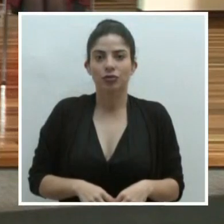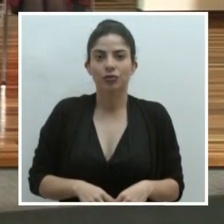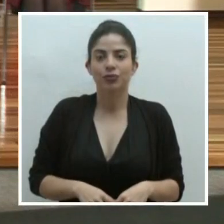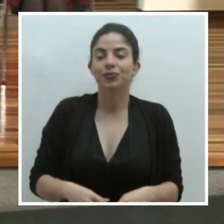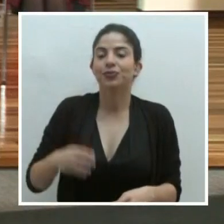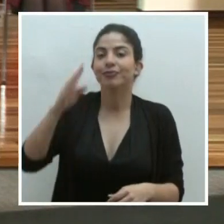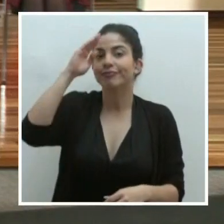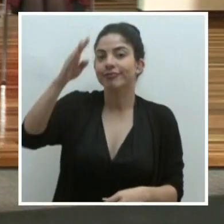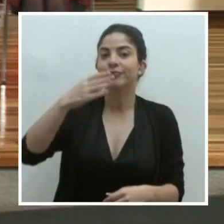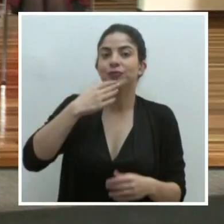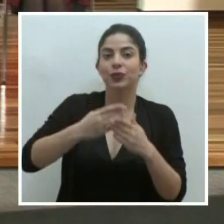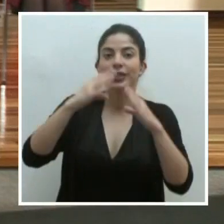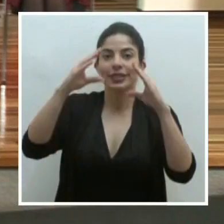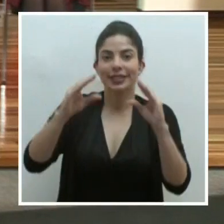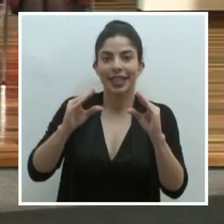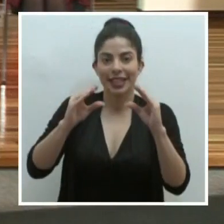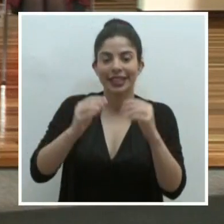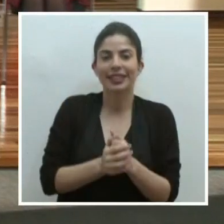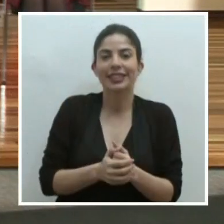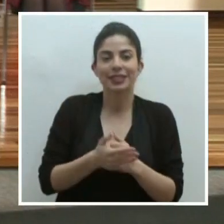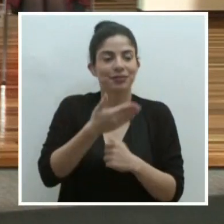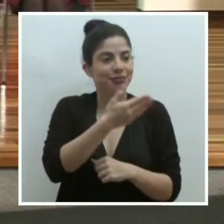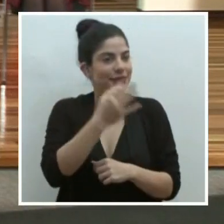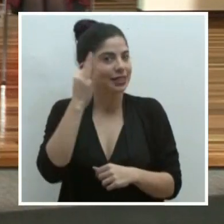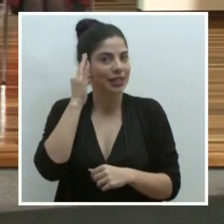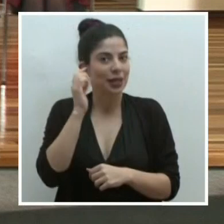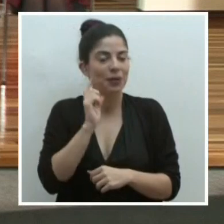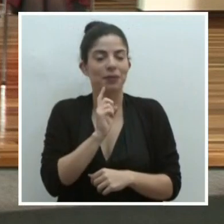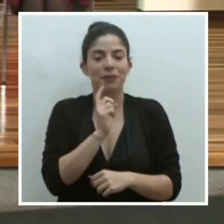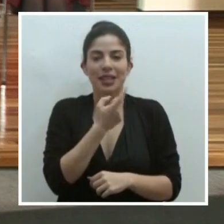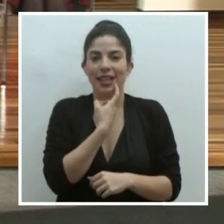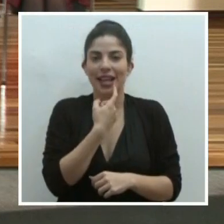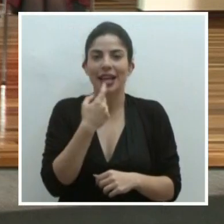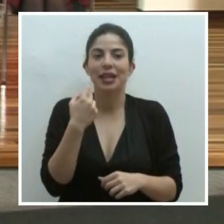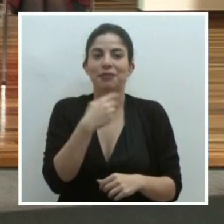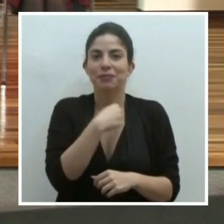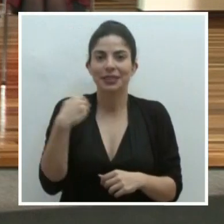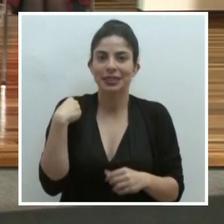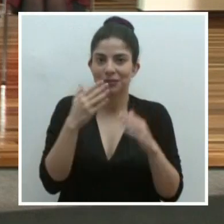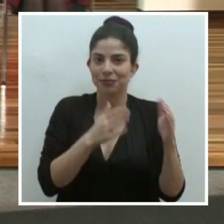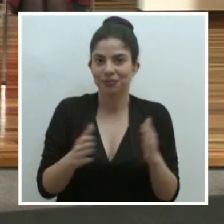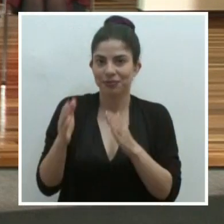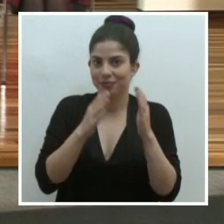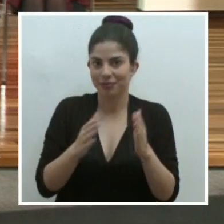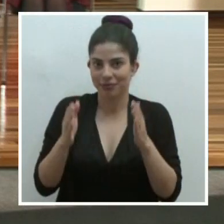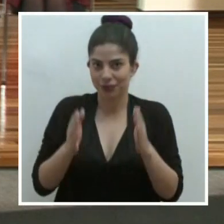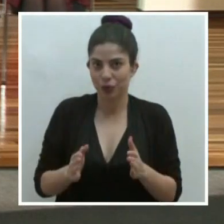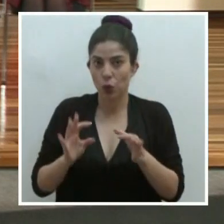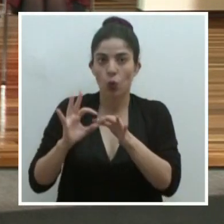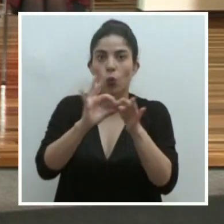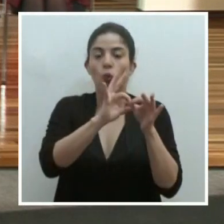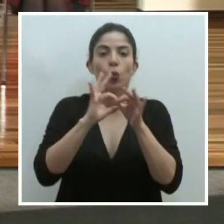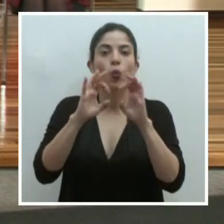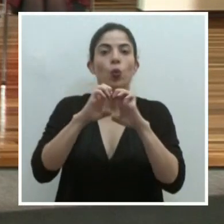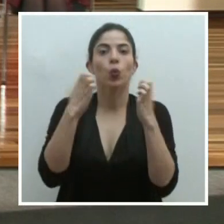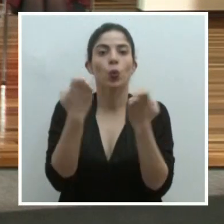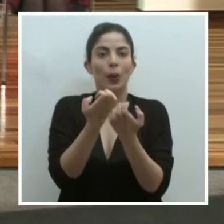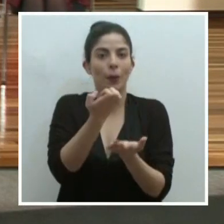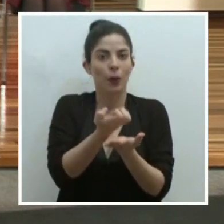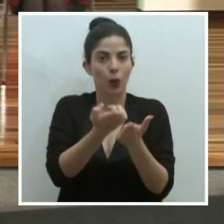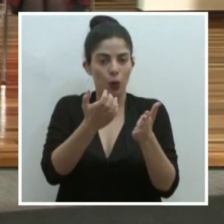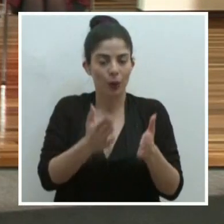Bueno, muy buenas tardes a la señora Pilar Garrido, ministra de Planificación, coordinadora del equipo